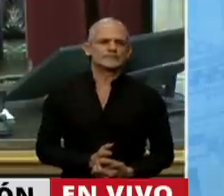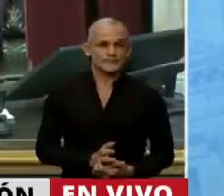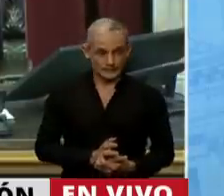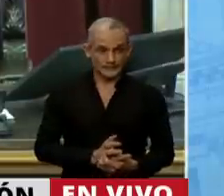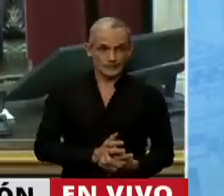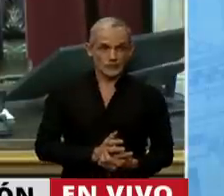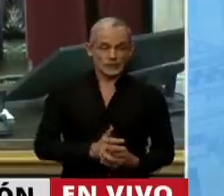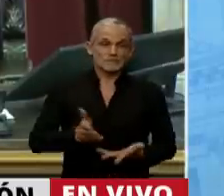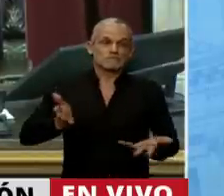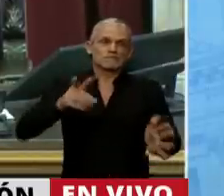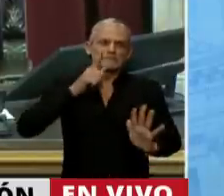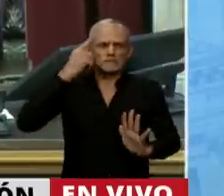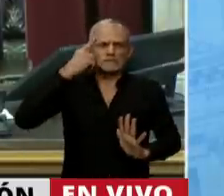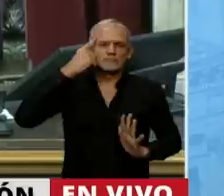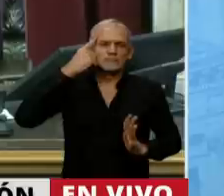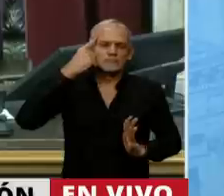la hipotética...